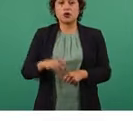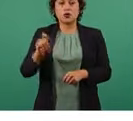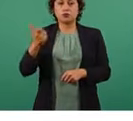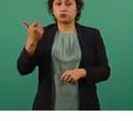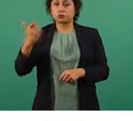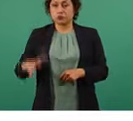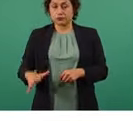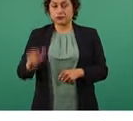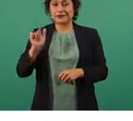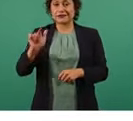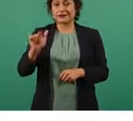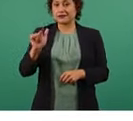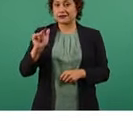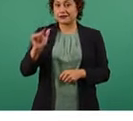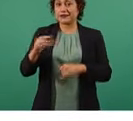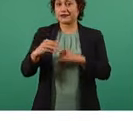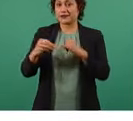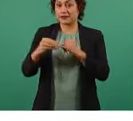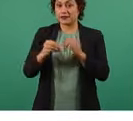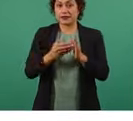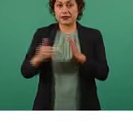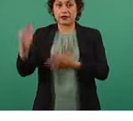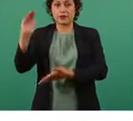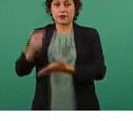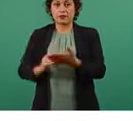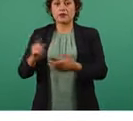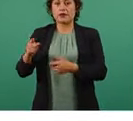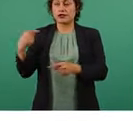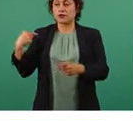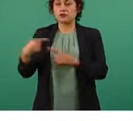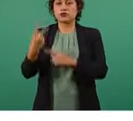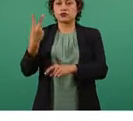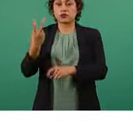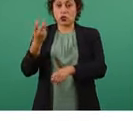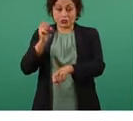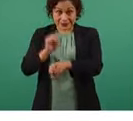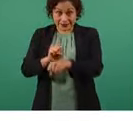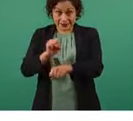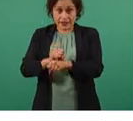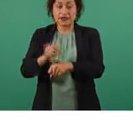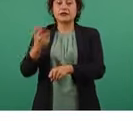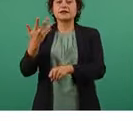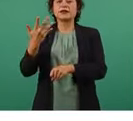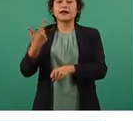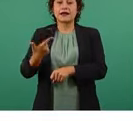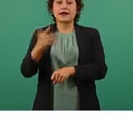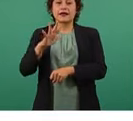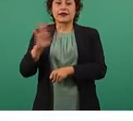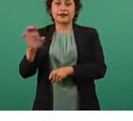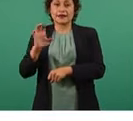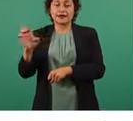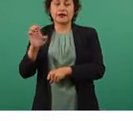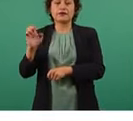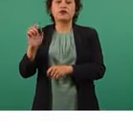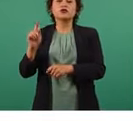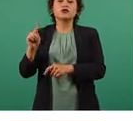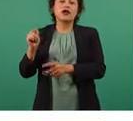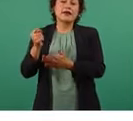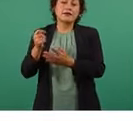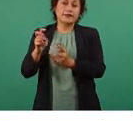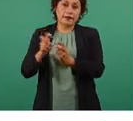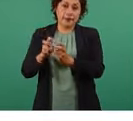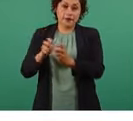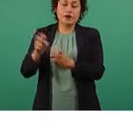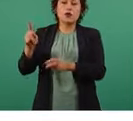de 17 centavos y lo tuvo por segunda semana consecutiva G500 en Tampico, Tamaulipas, con un precio de